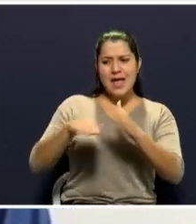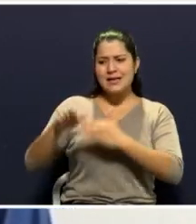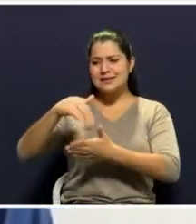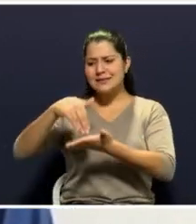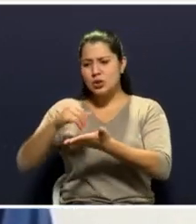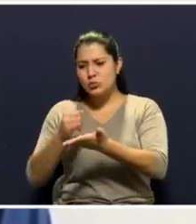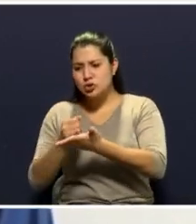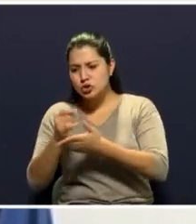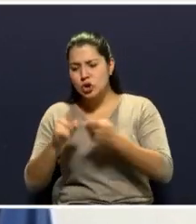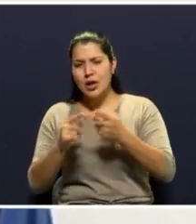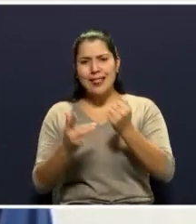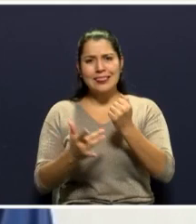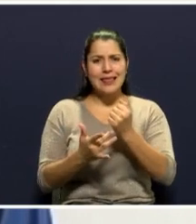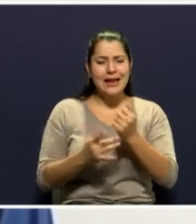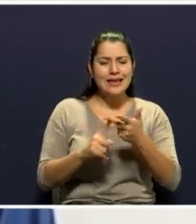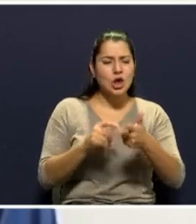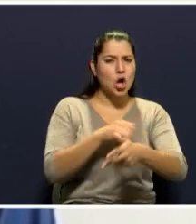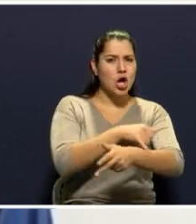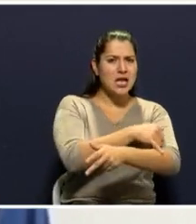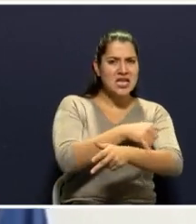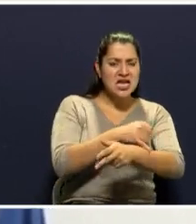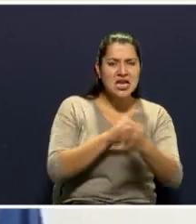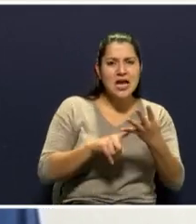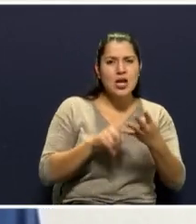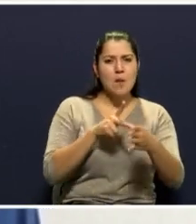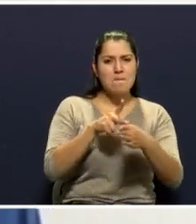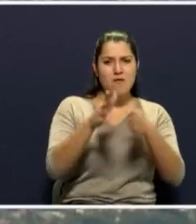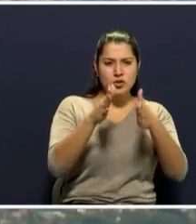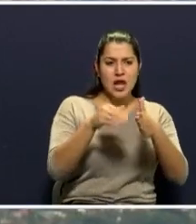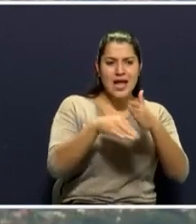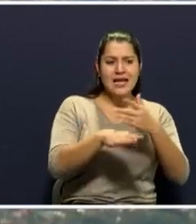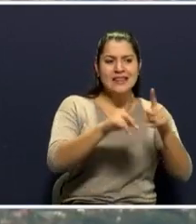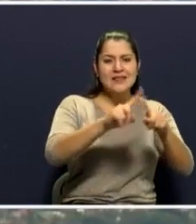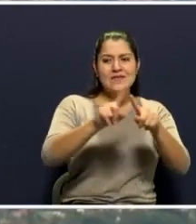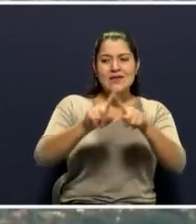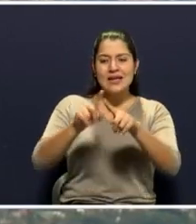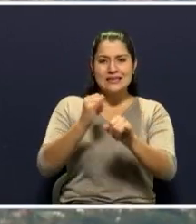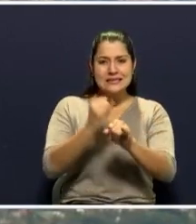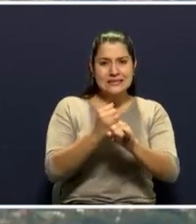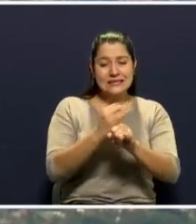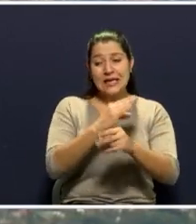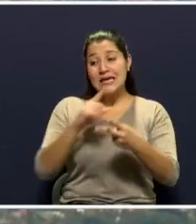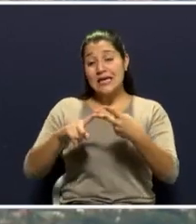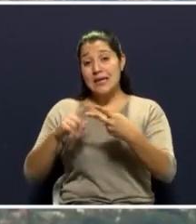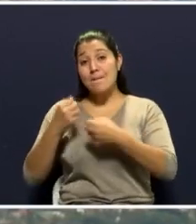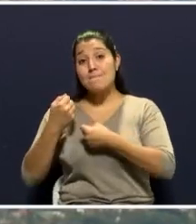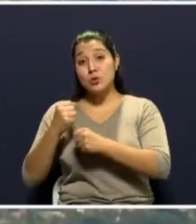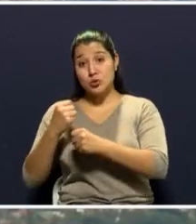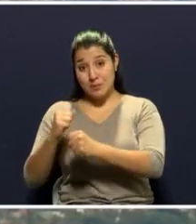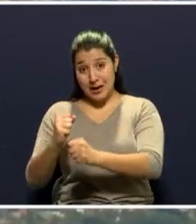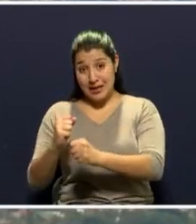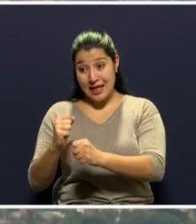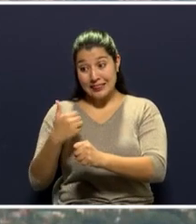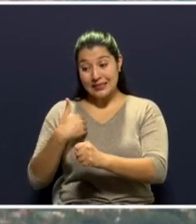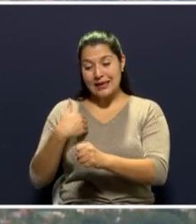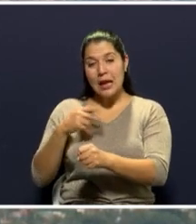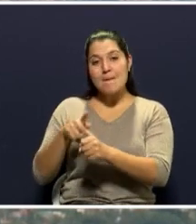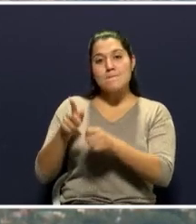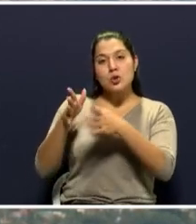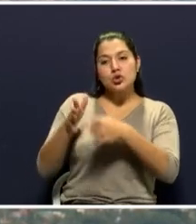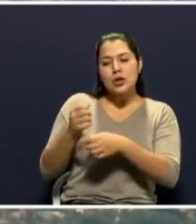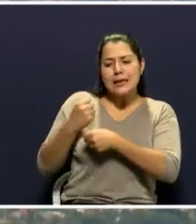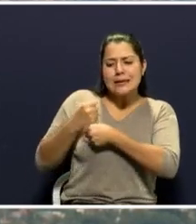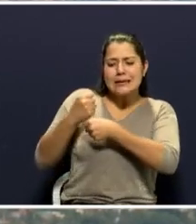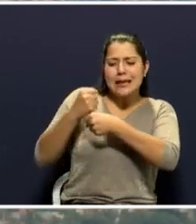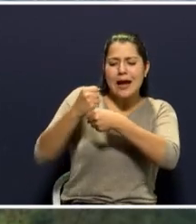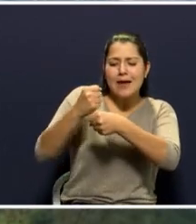ingenieros y profesionales en las diferentes instituciones y municipalidades a lo largo del país que elaboran precisamente a lo largo